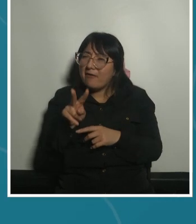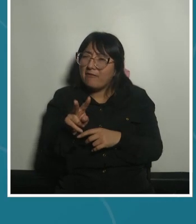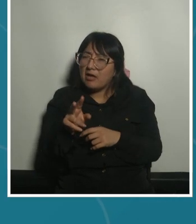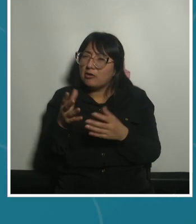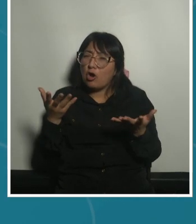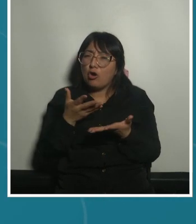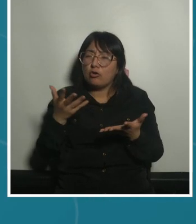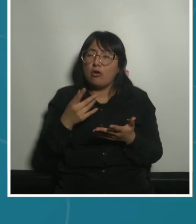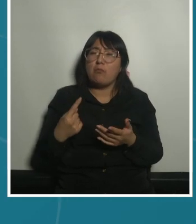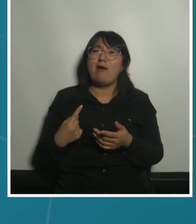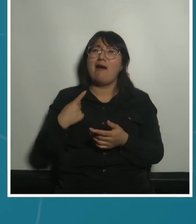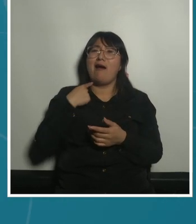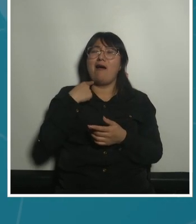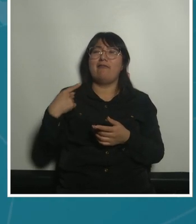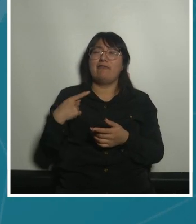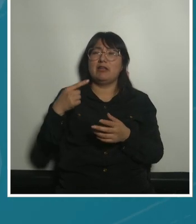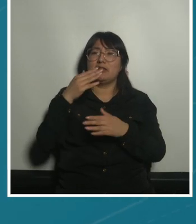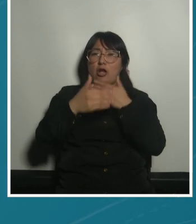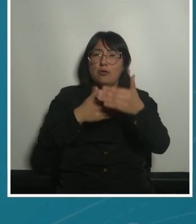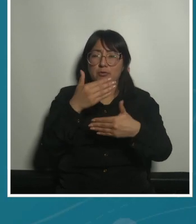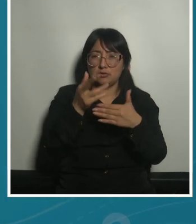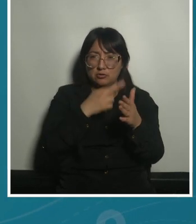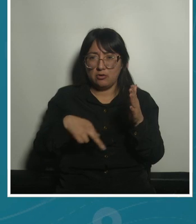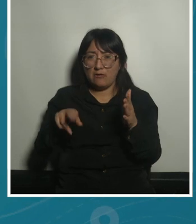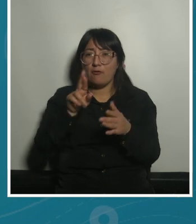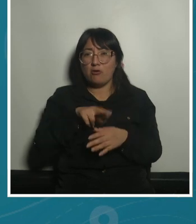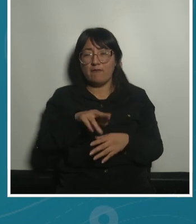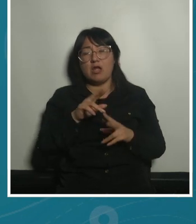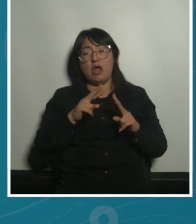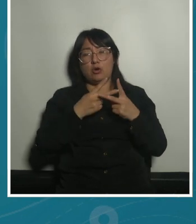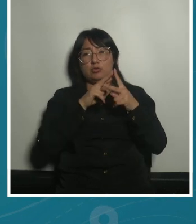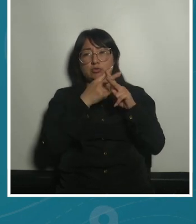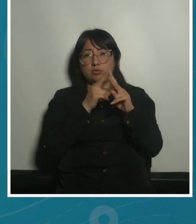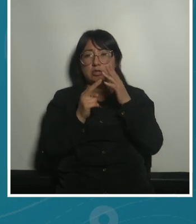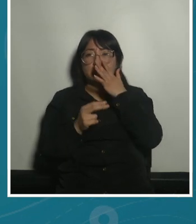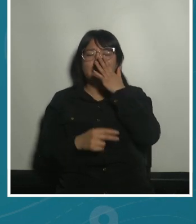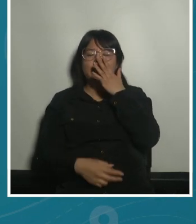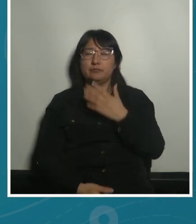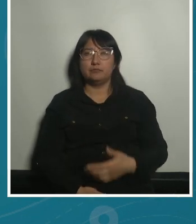sido el impacto de los procesos de reconstrucción. Y quizás el efecto